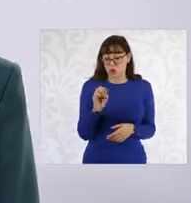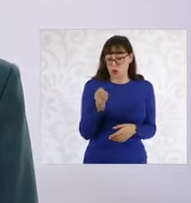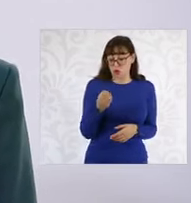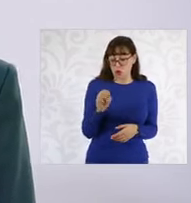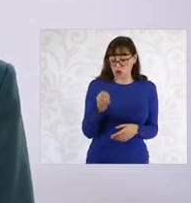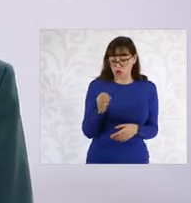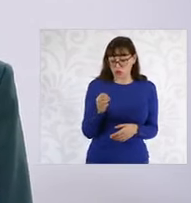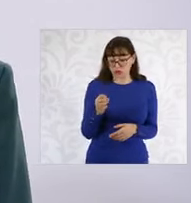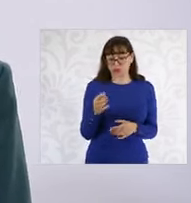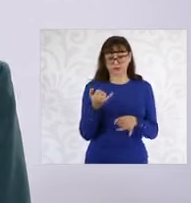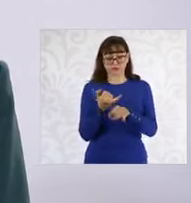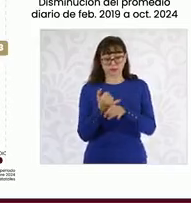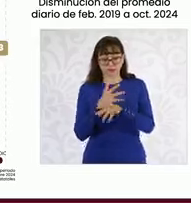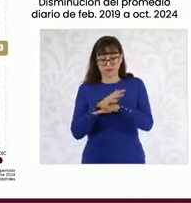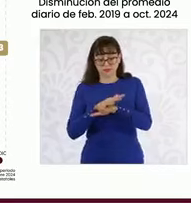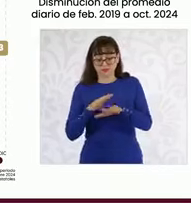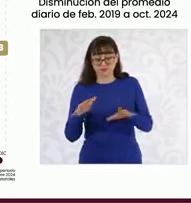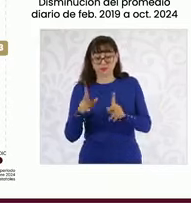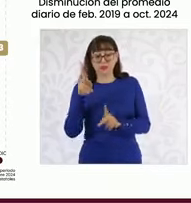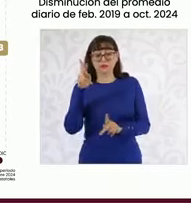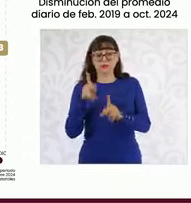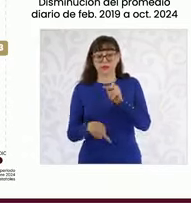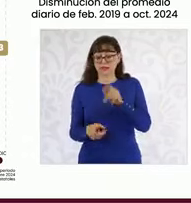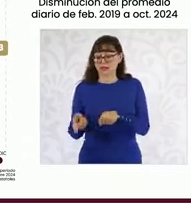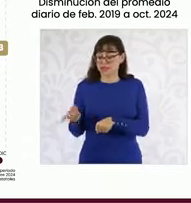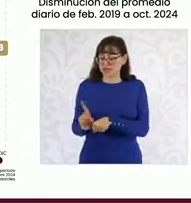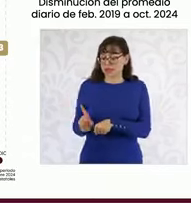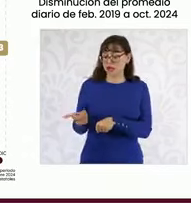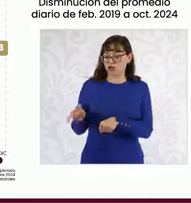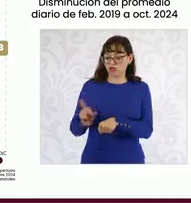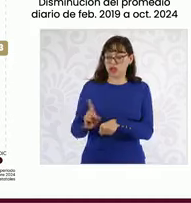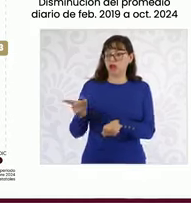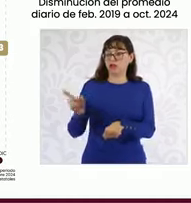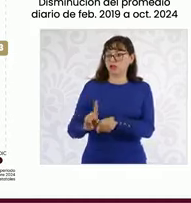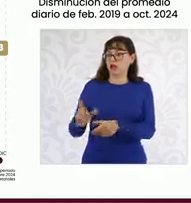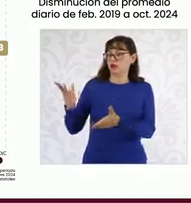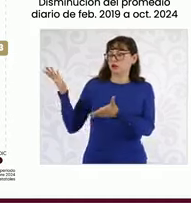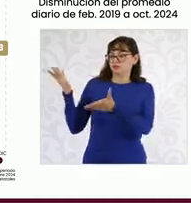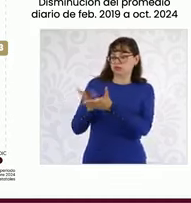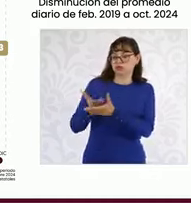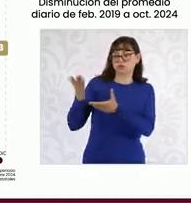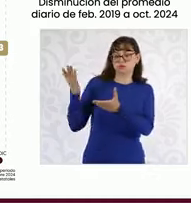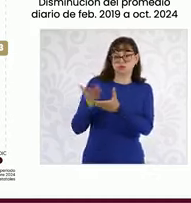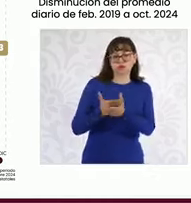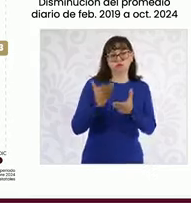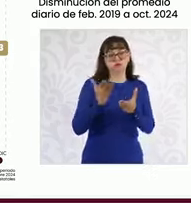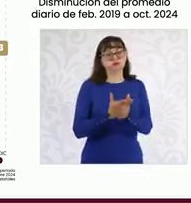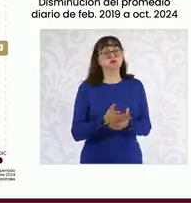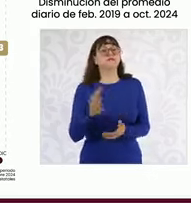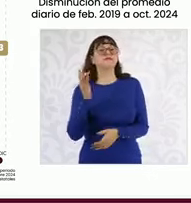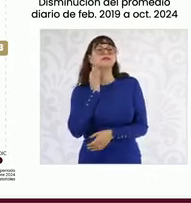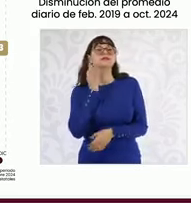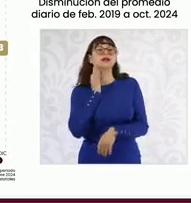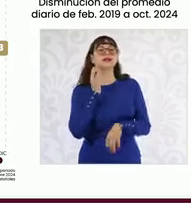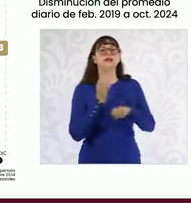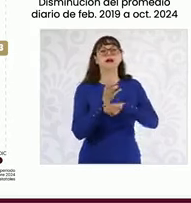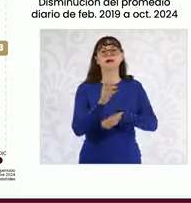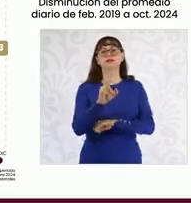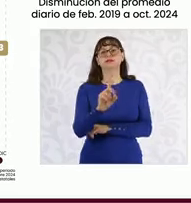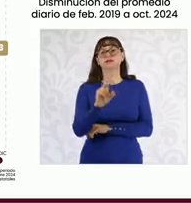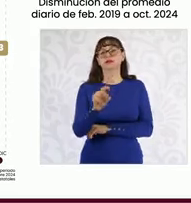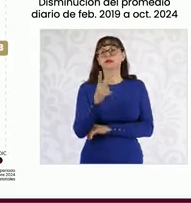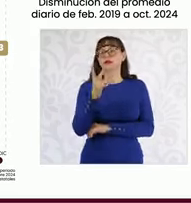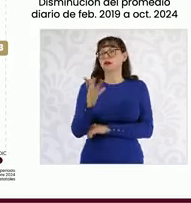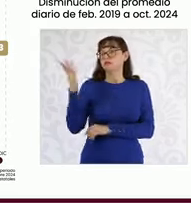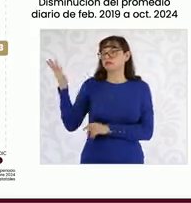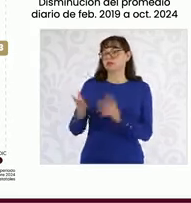recibe el Gabinete de Seguridad todos los días provenientes de las 32 fiscalías estatales del país, pero